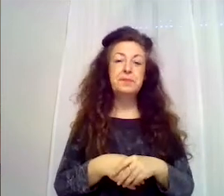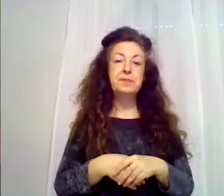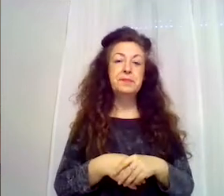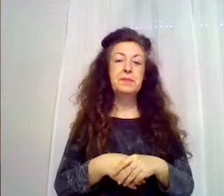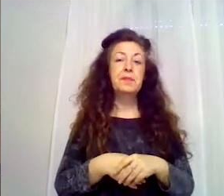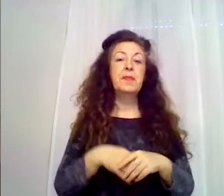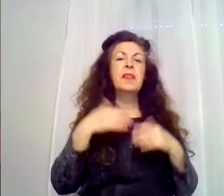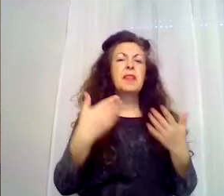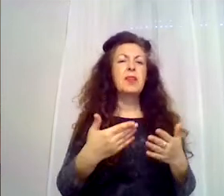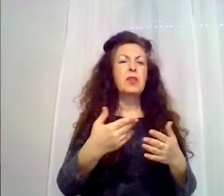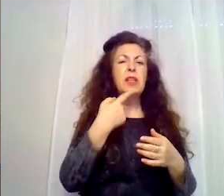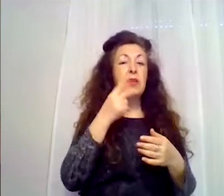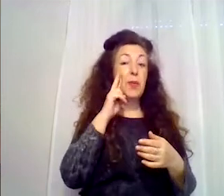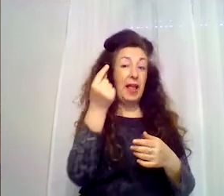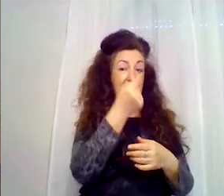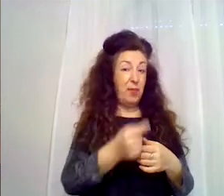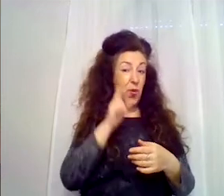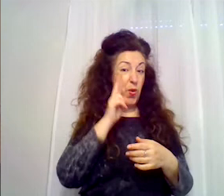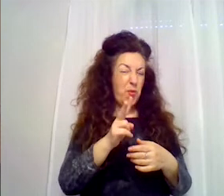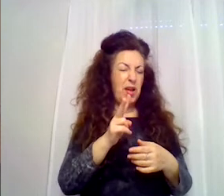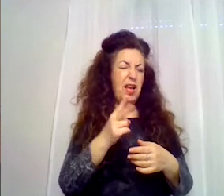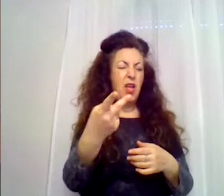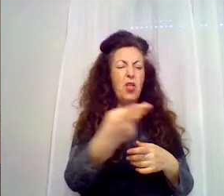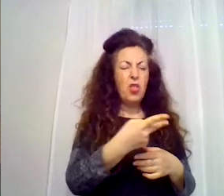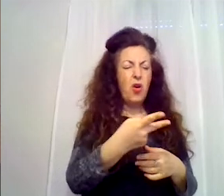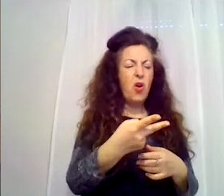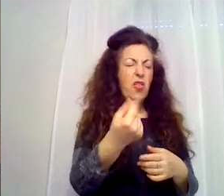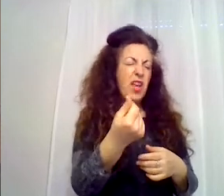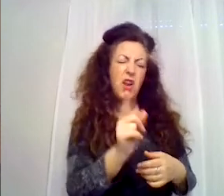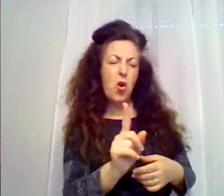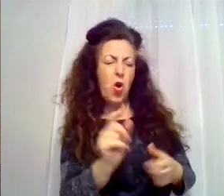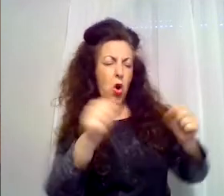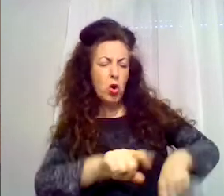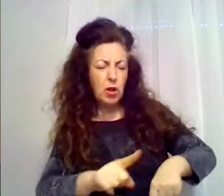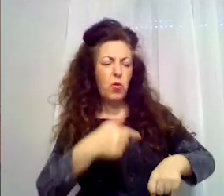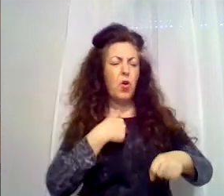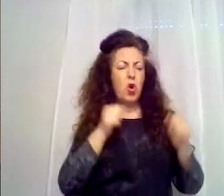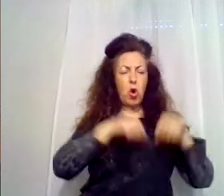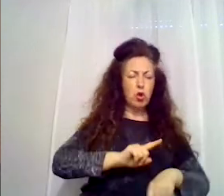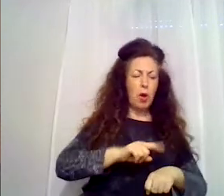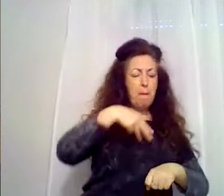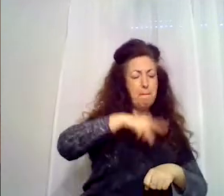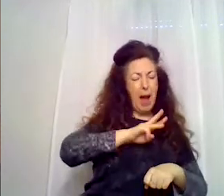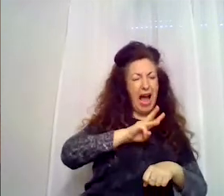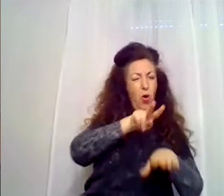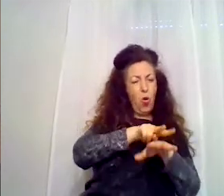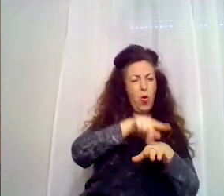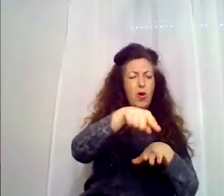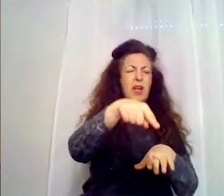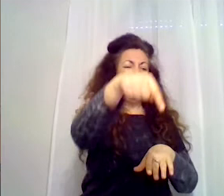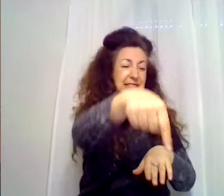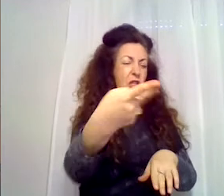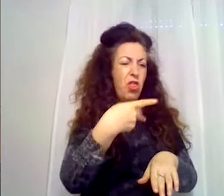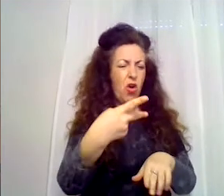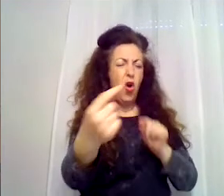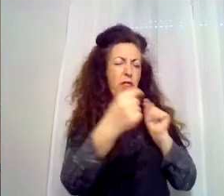aquella época, llevar algún tipo de arma. Bueno, pues, están cenando y piden la cuenta. Y sabemos